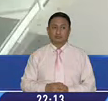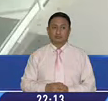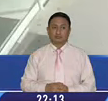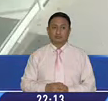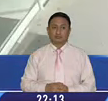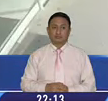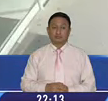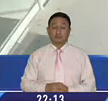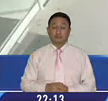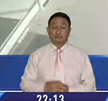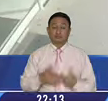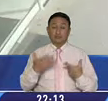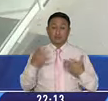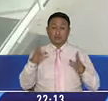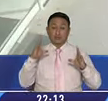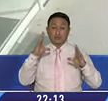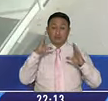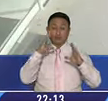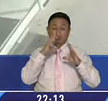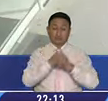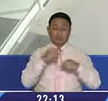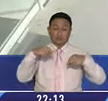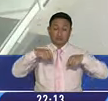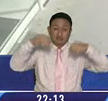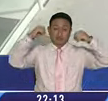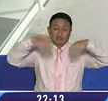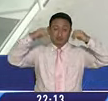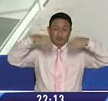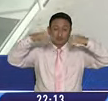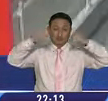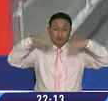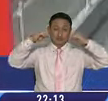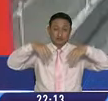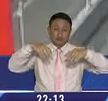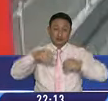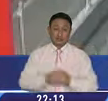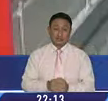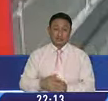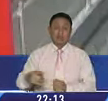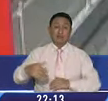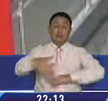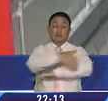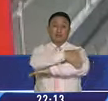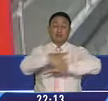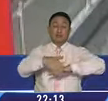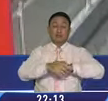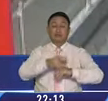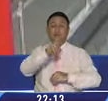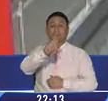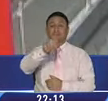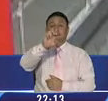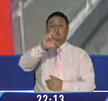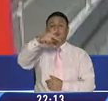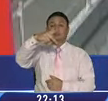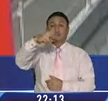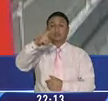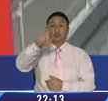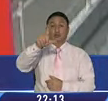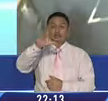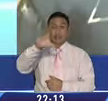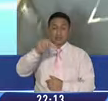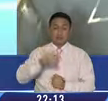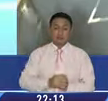Estaba por llegar la noche y una lluvia acompañaba al clima de inseguridad que se vivía entre las avenidas República y Portugal al norte de